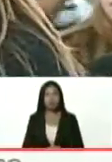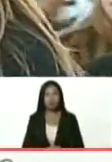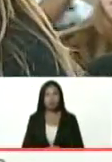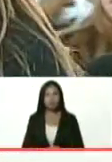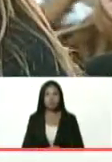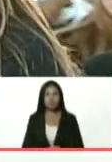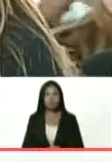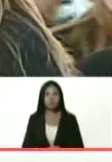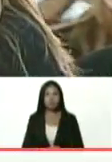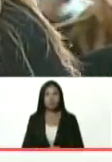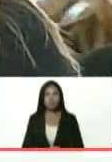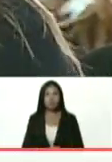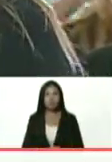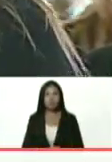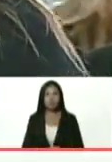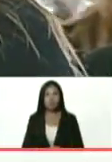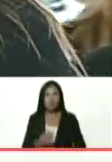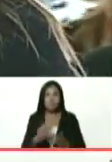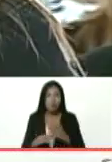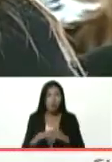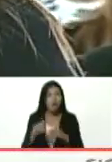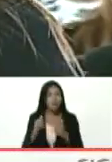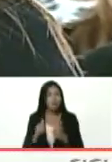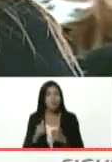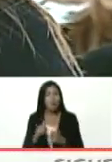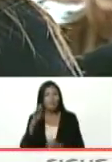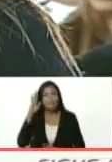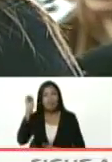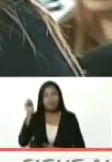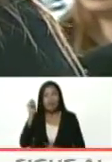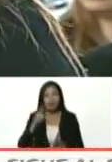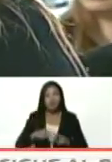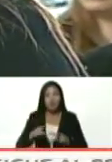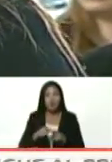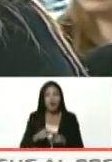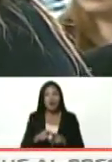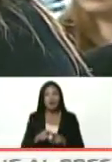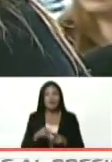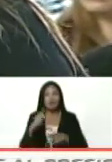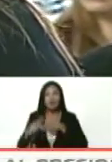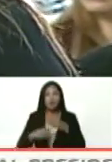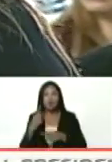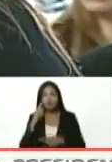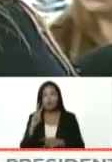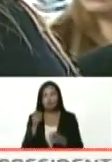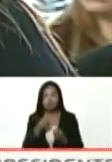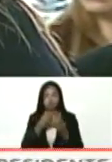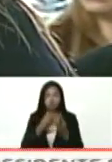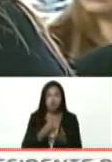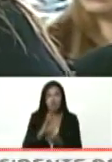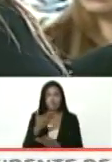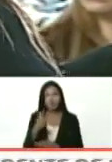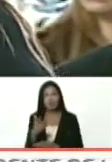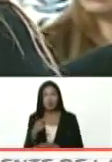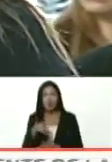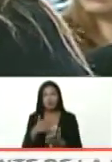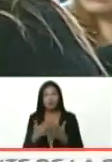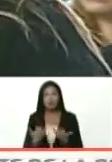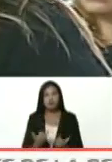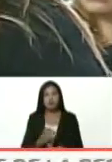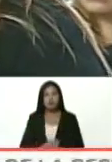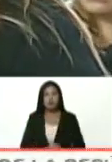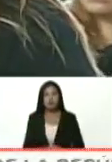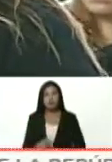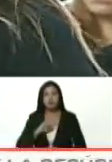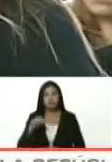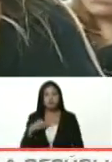Vamos por Petare, presidente. Está bien. Petare debe ser una ciudad productiva, teniendo en cuenta lo que usted comentaba en este momento.